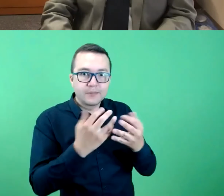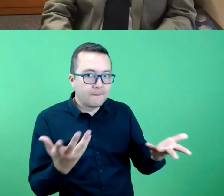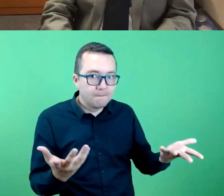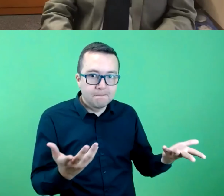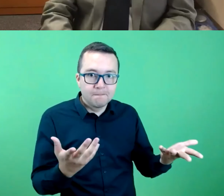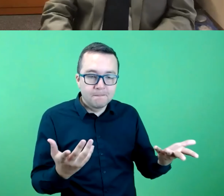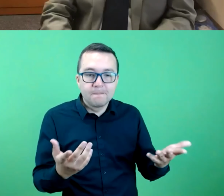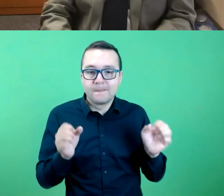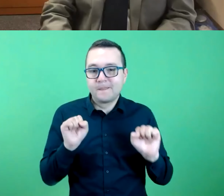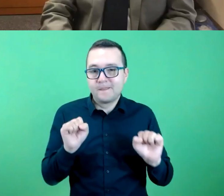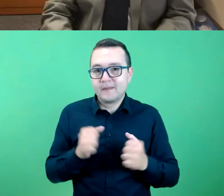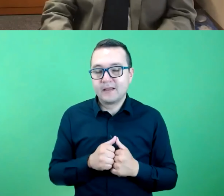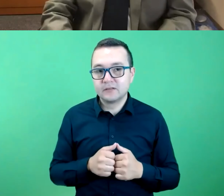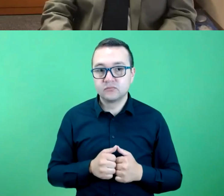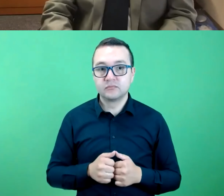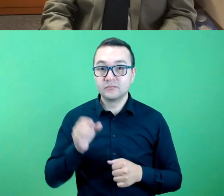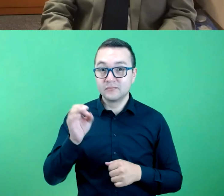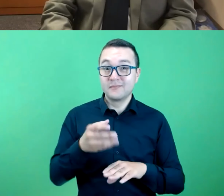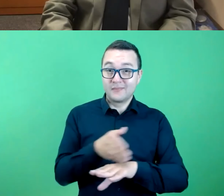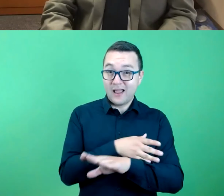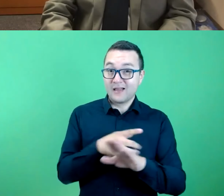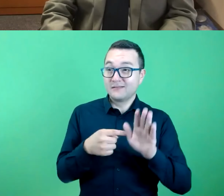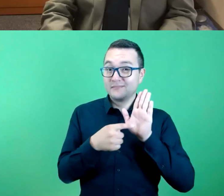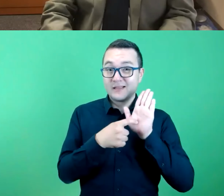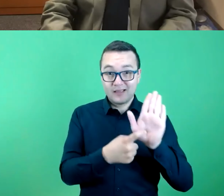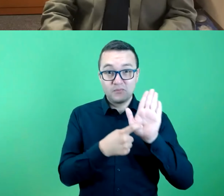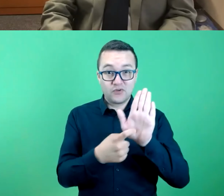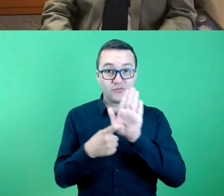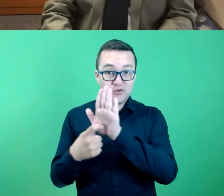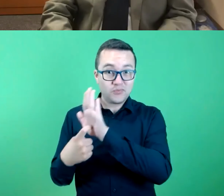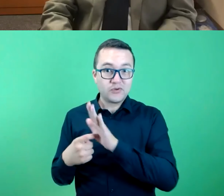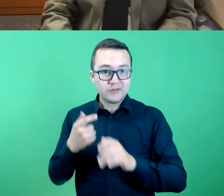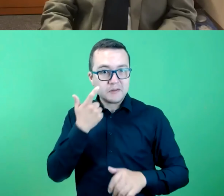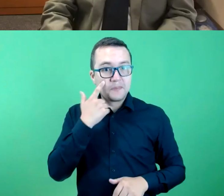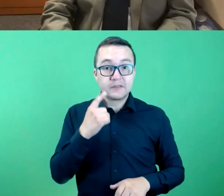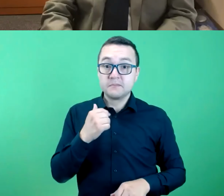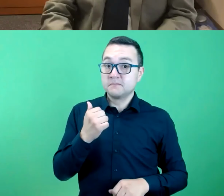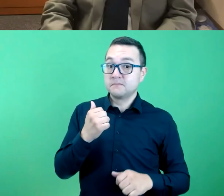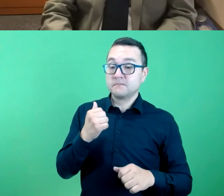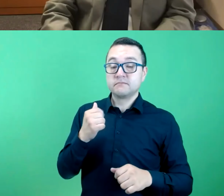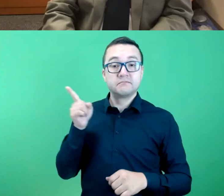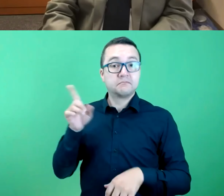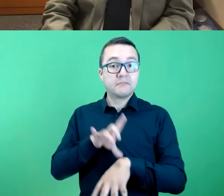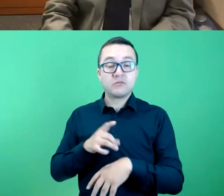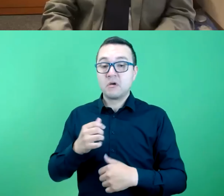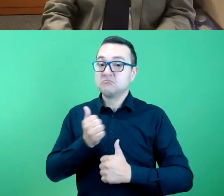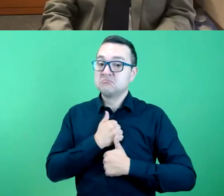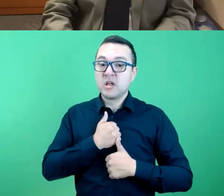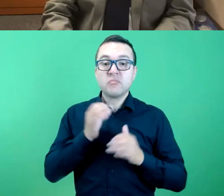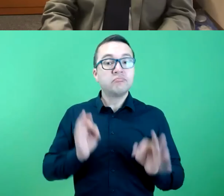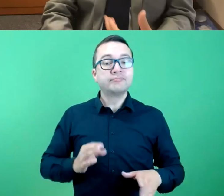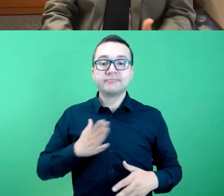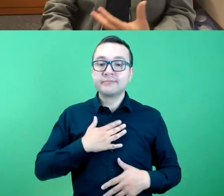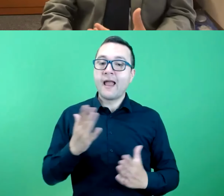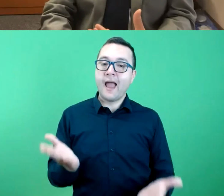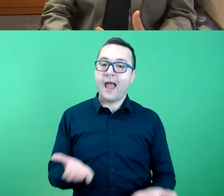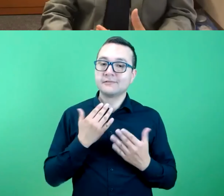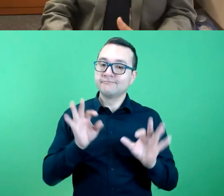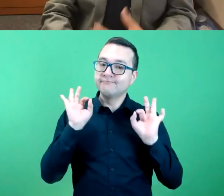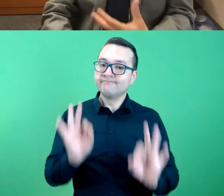que vimos previamente se nota la arrogancia de creer tener siempre la razón, de ser infalible. Para evitar este problema, cuando